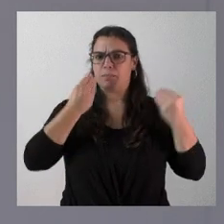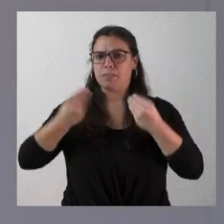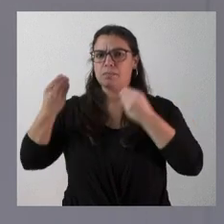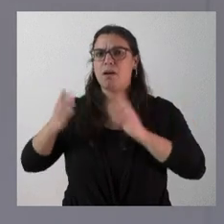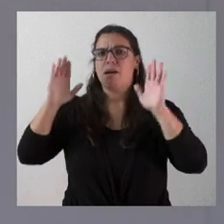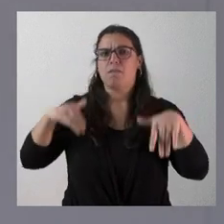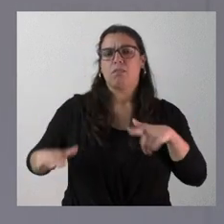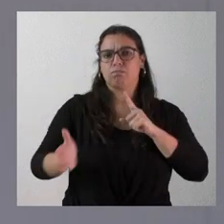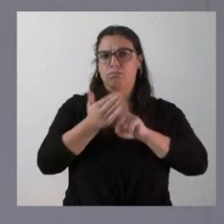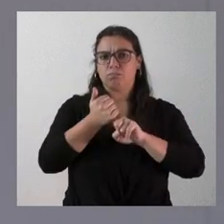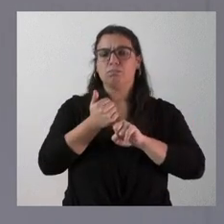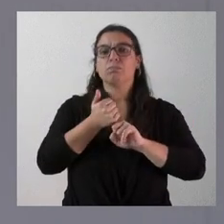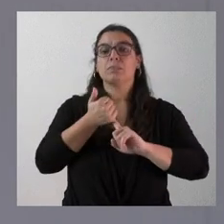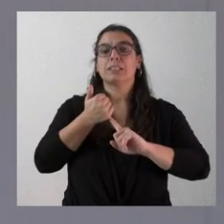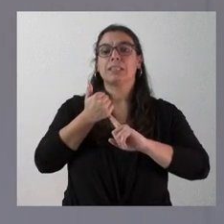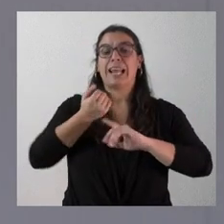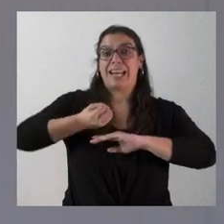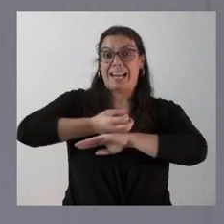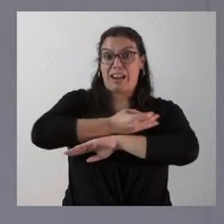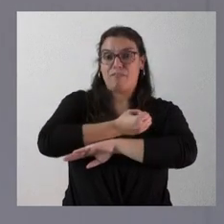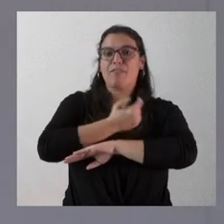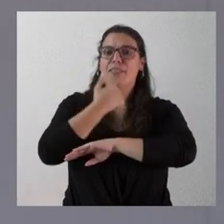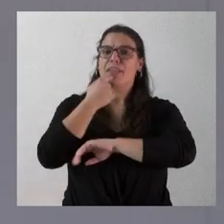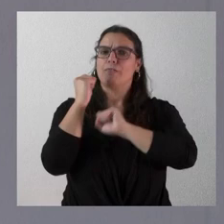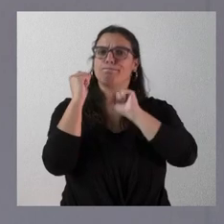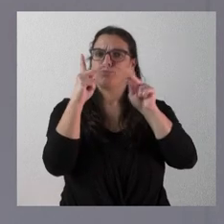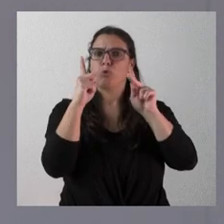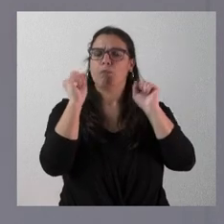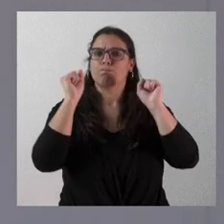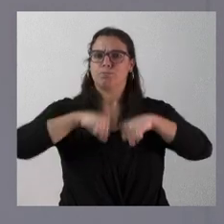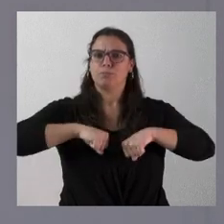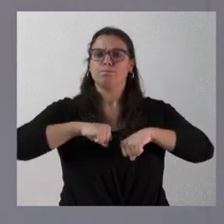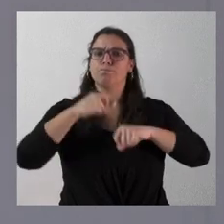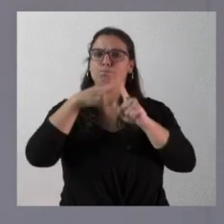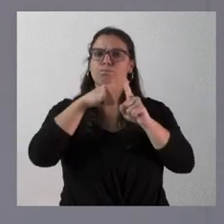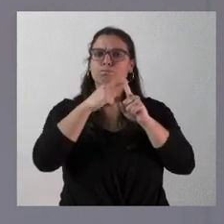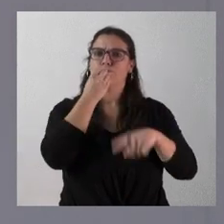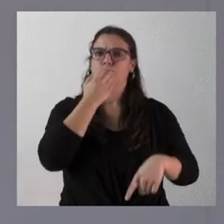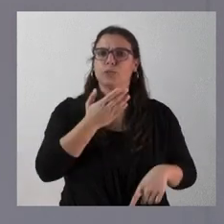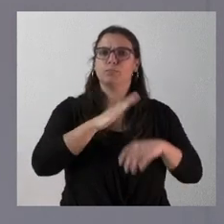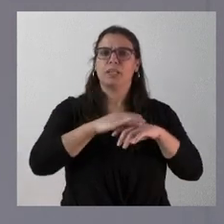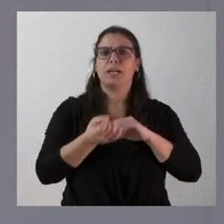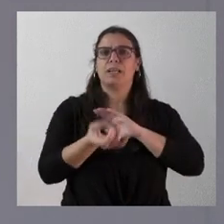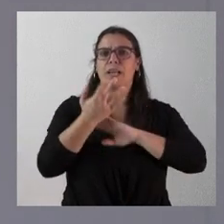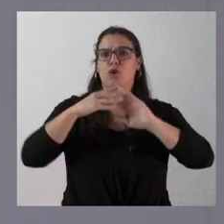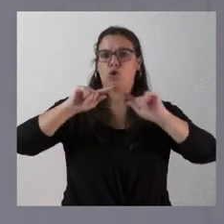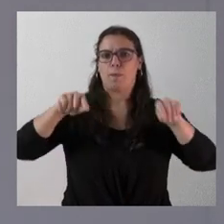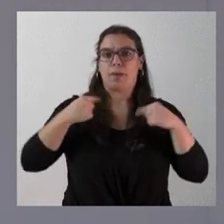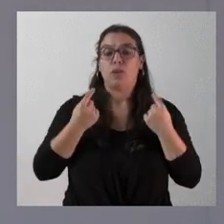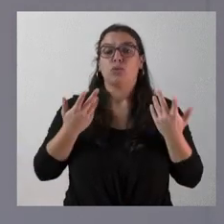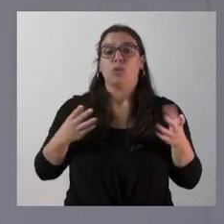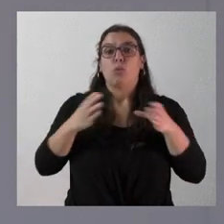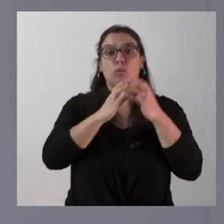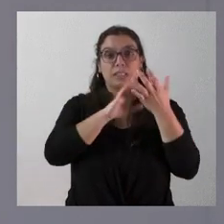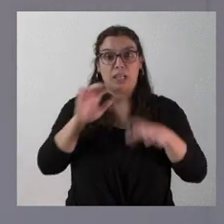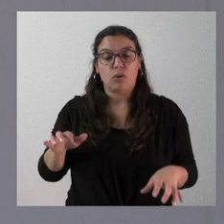que finalmente por renfe haya dado su visto bueno positivo a la formalización de este convenio y por tanto la junta de